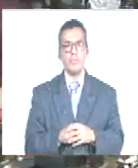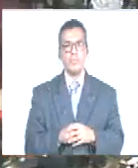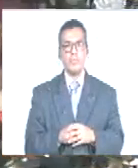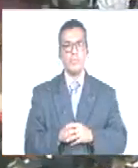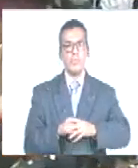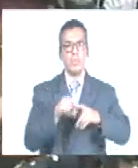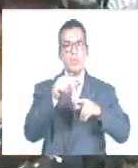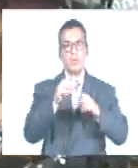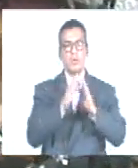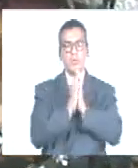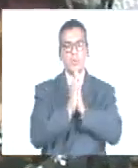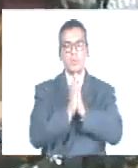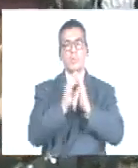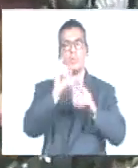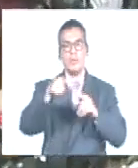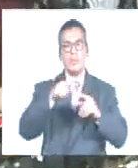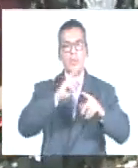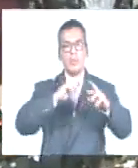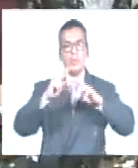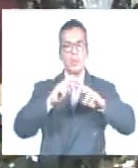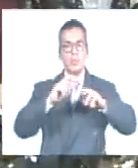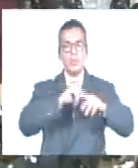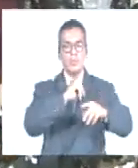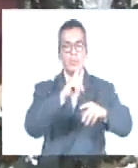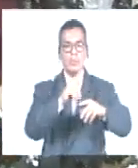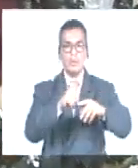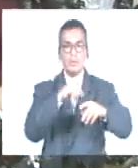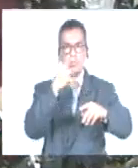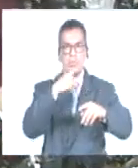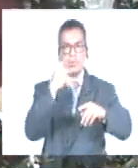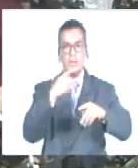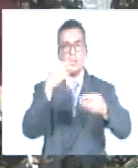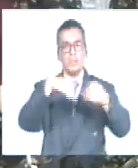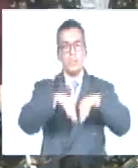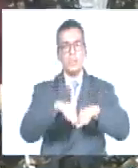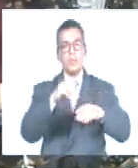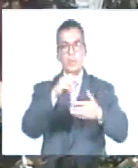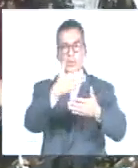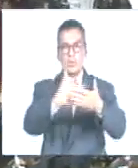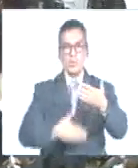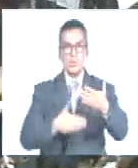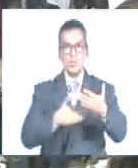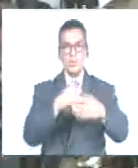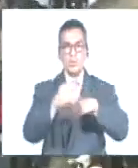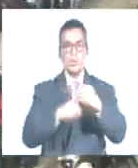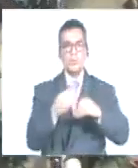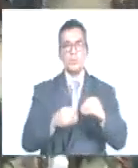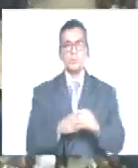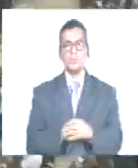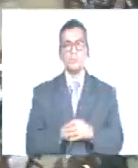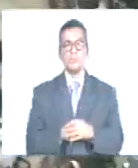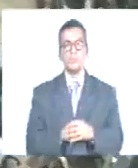Remítase, por favor, también a la Comisión de Política Exterior, Soberanía e Integración a los fines de la elaboración del informe correspondiente.